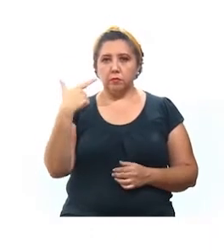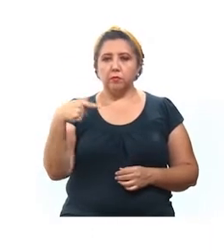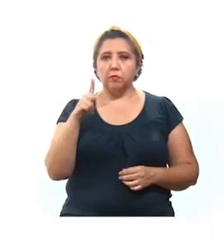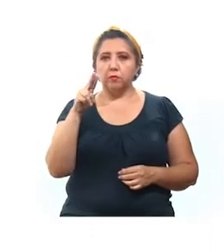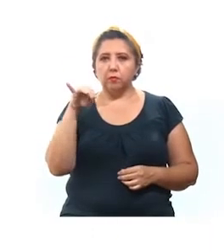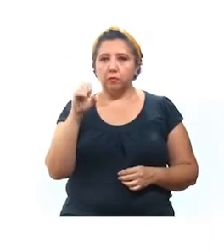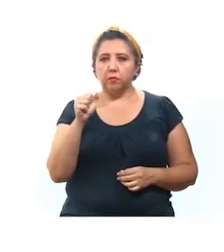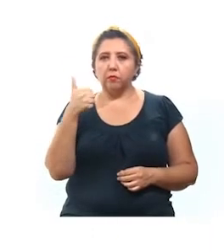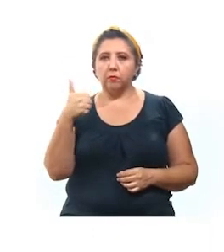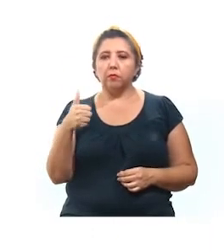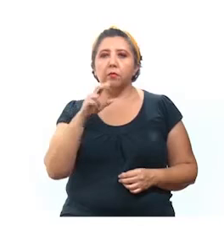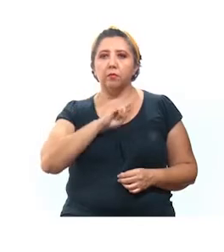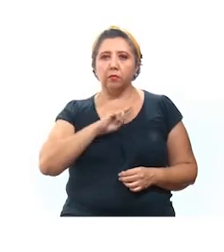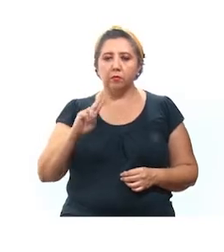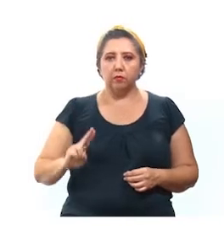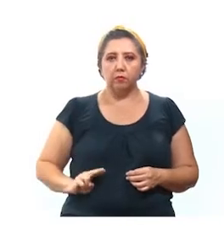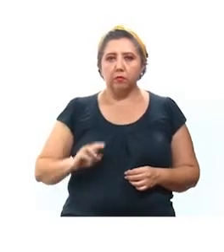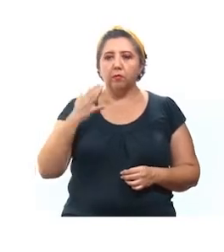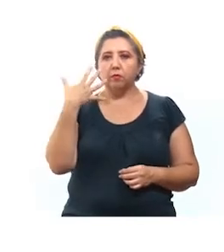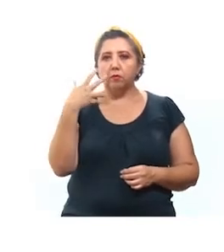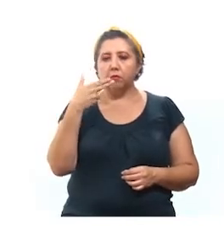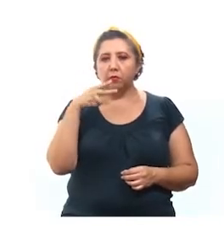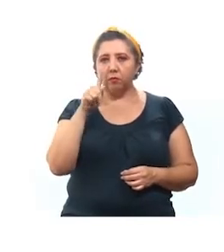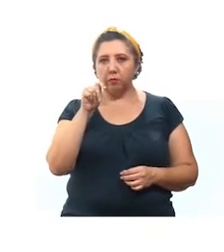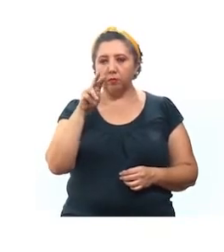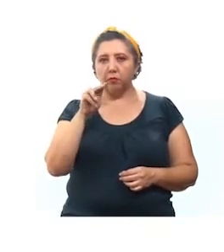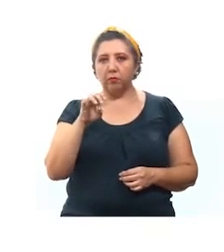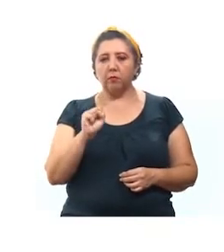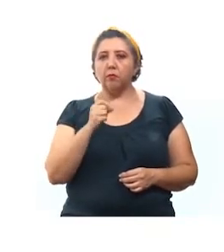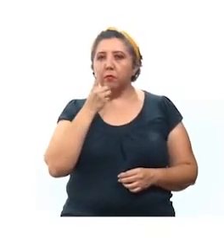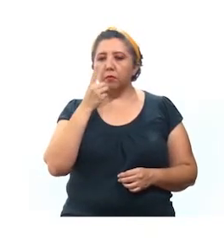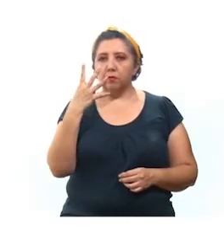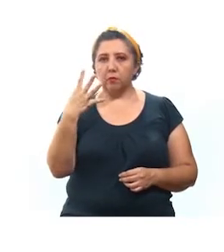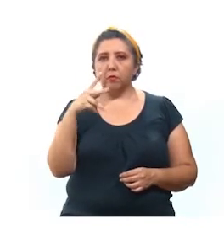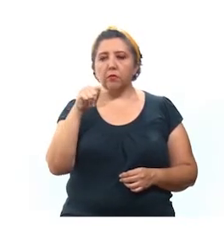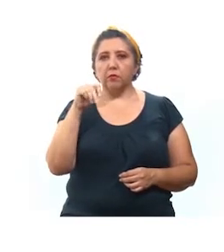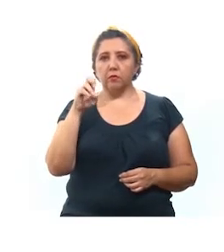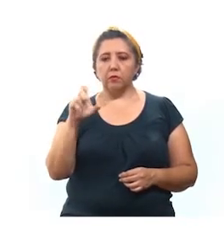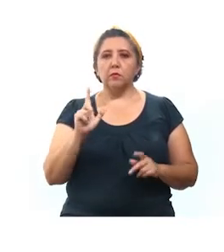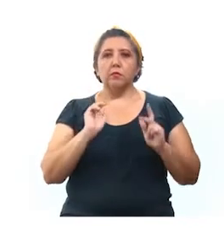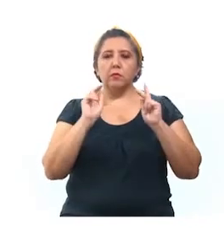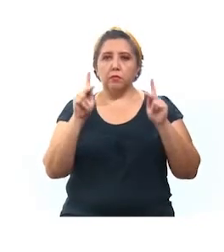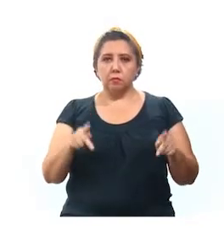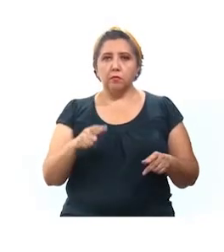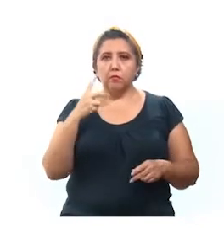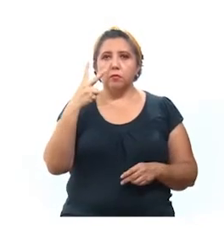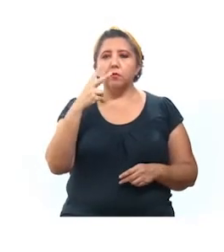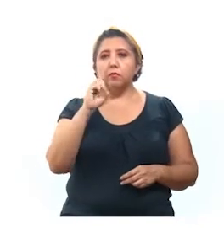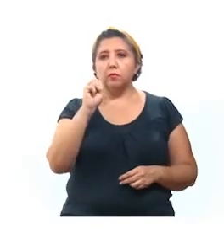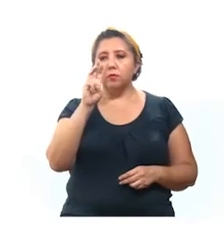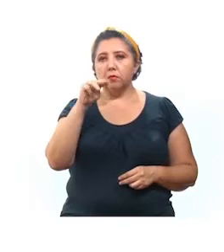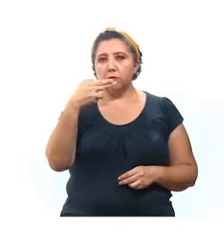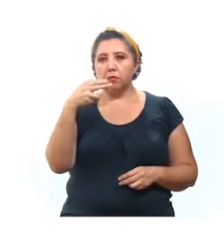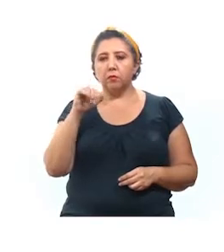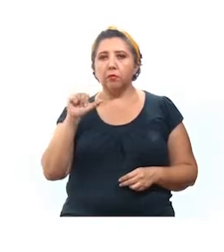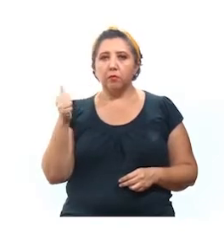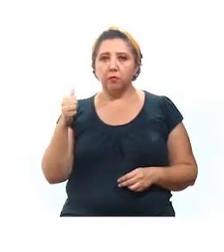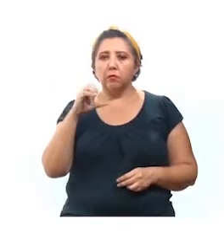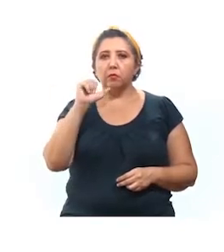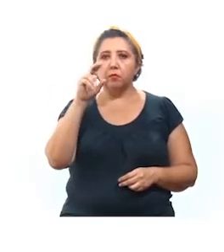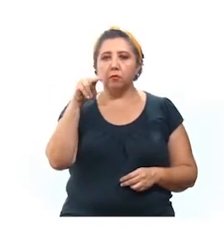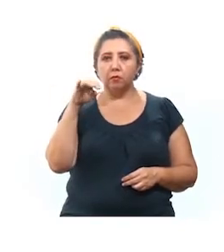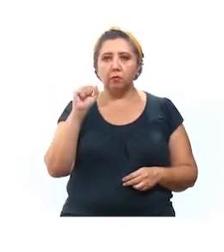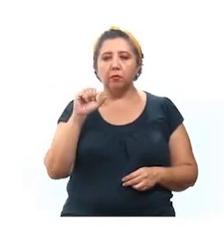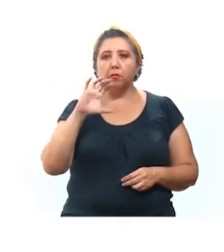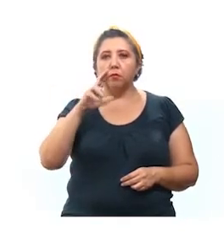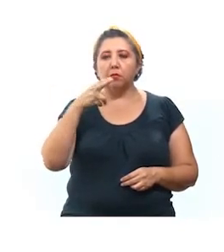en Canacín, 6 en Humán, 5 en Junucmá y Tzucacap, 4 en Motul y Progreso, 2 en Samajil, 1 en Acanqué,